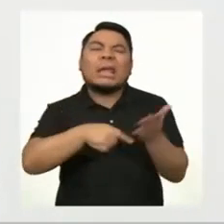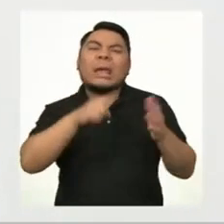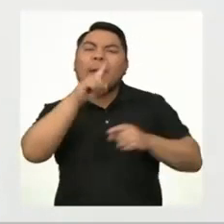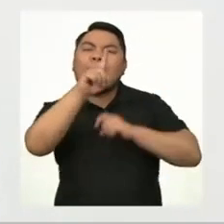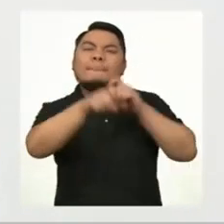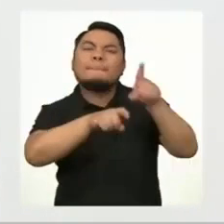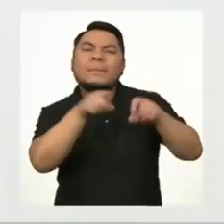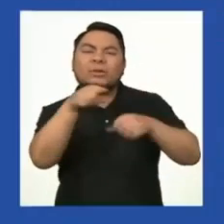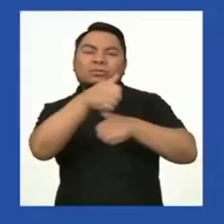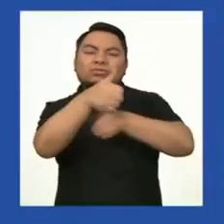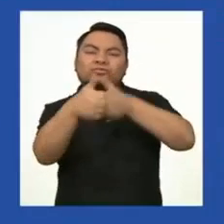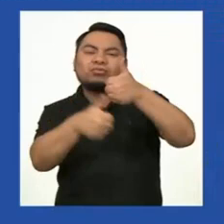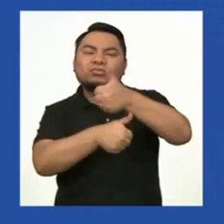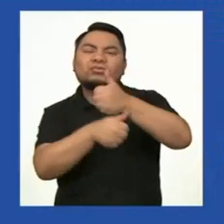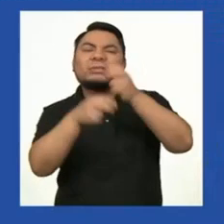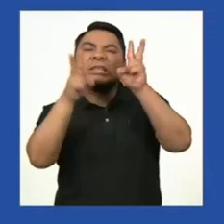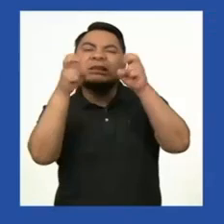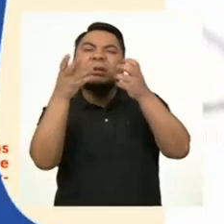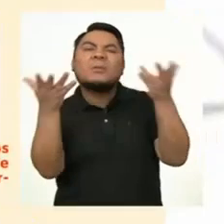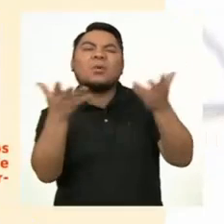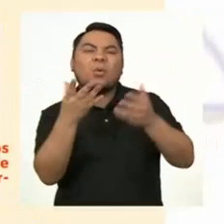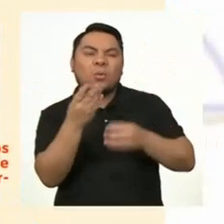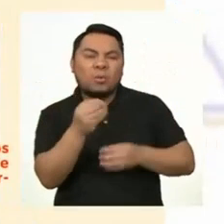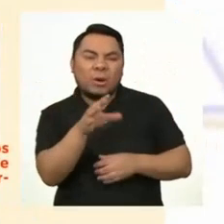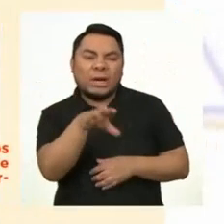el subtema?